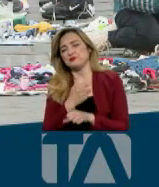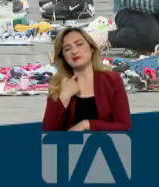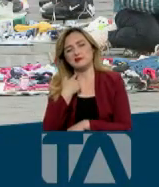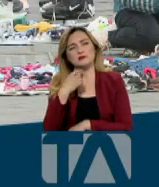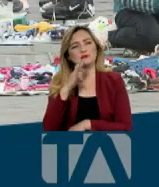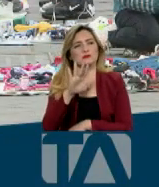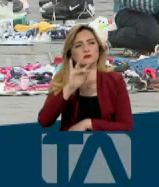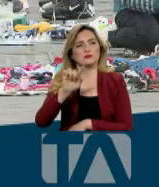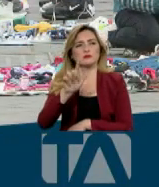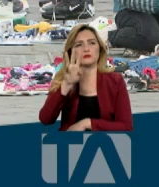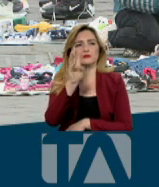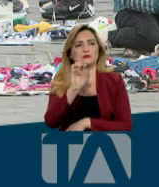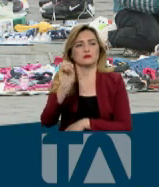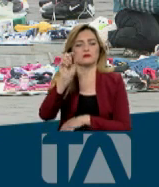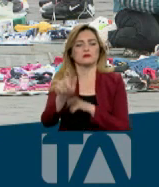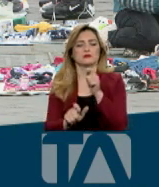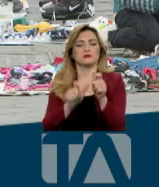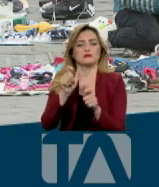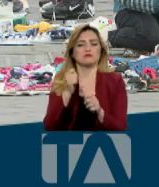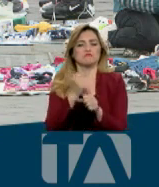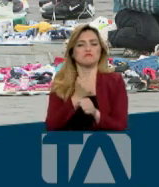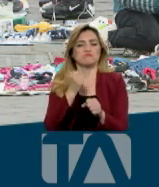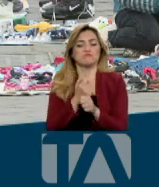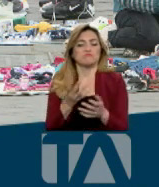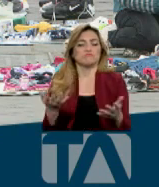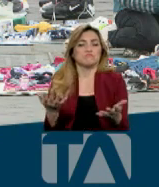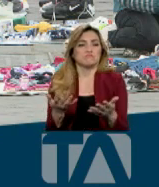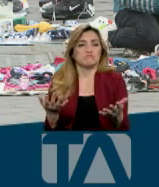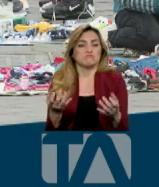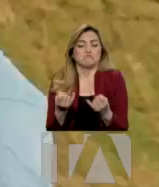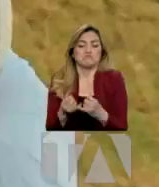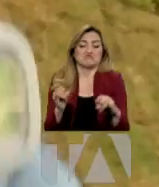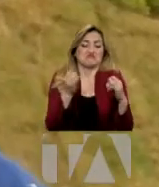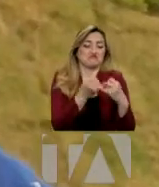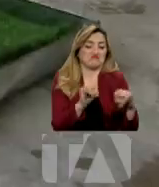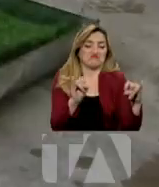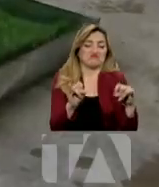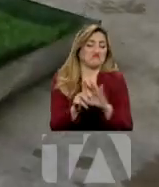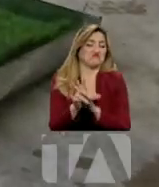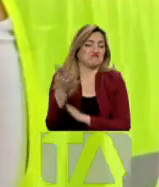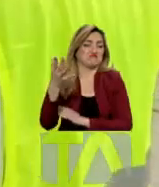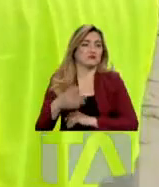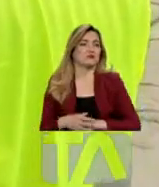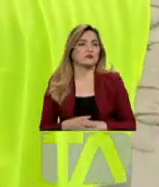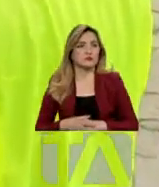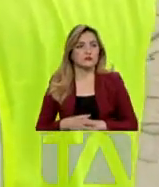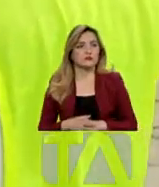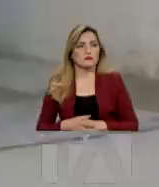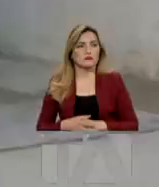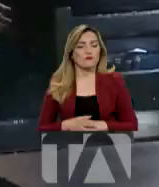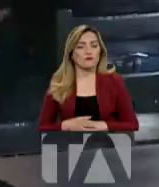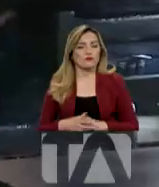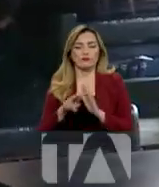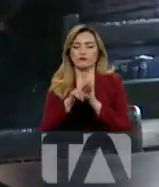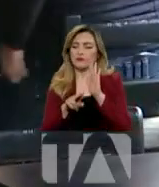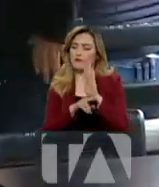el 48,6% de las personas que trabajan lo hacen en el sector informal. De allí que sostienen que las políticas deben ir